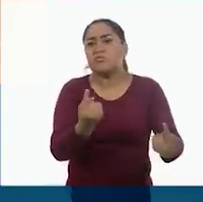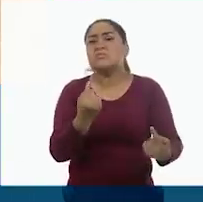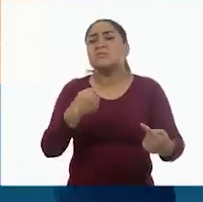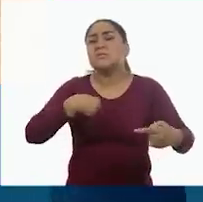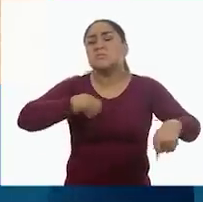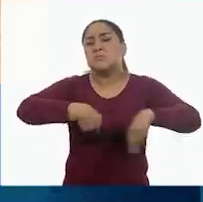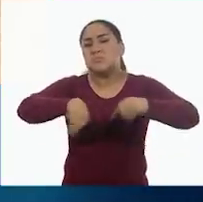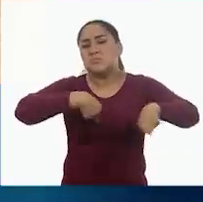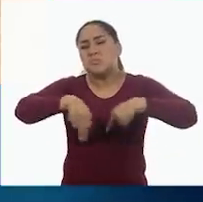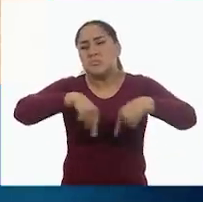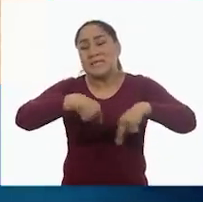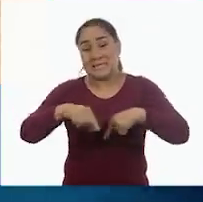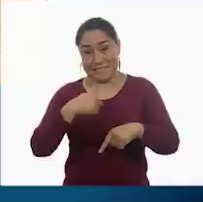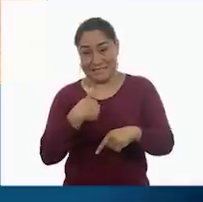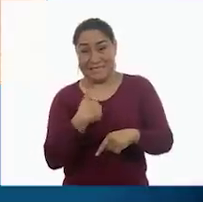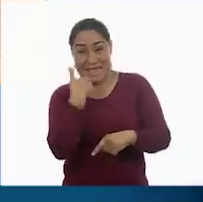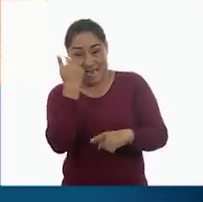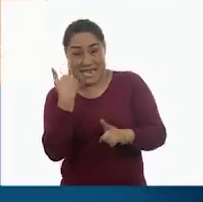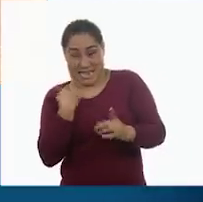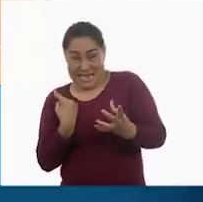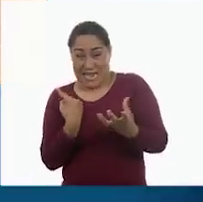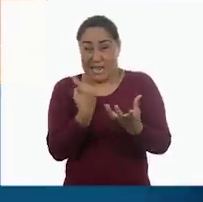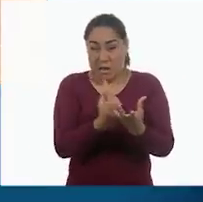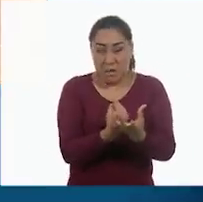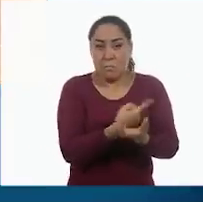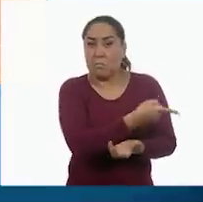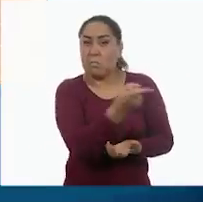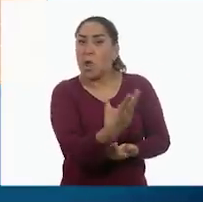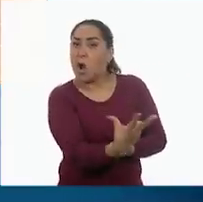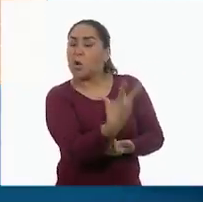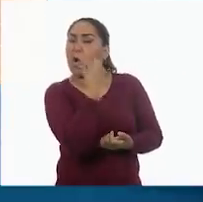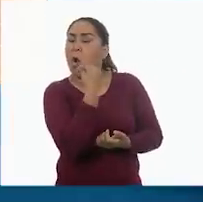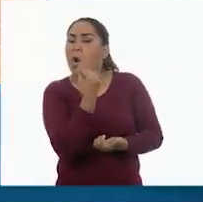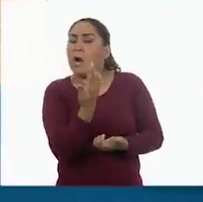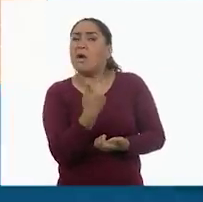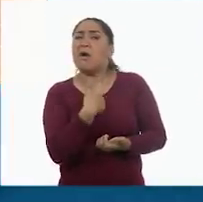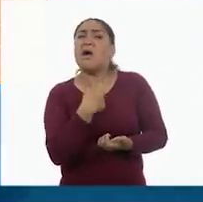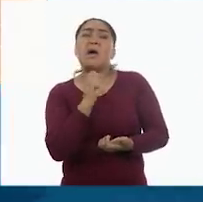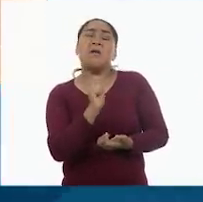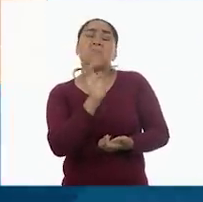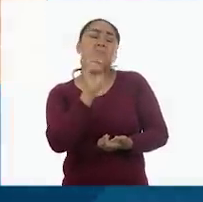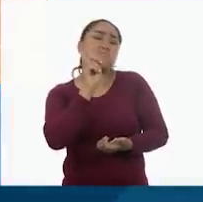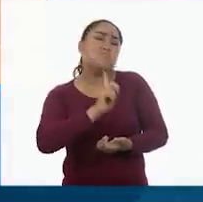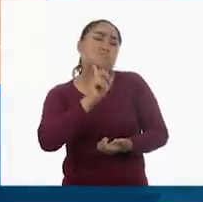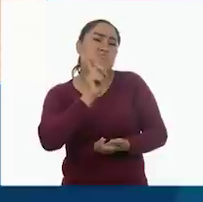y quería integrarme, pero ellas dijeron que no porque yo era una niña.